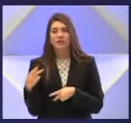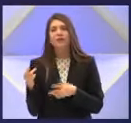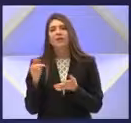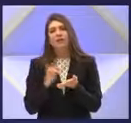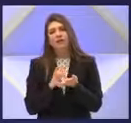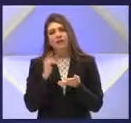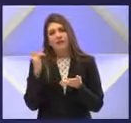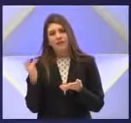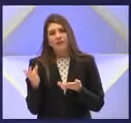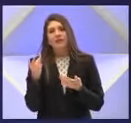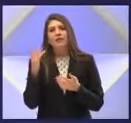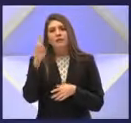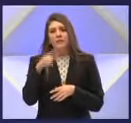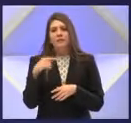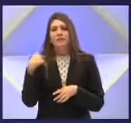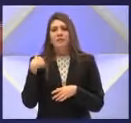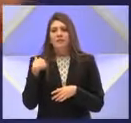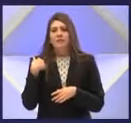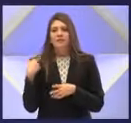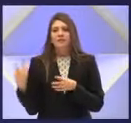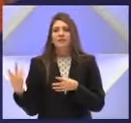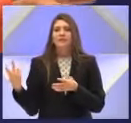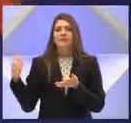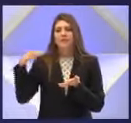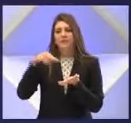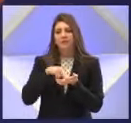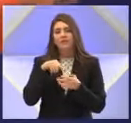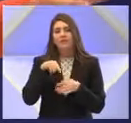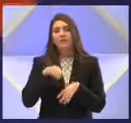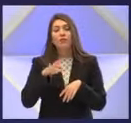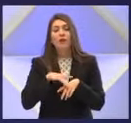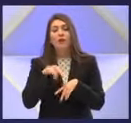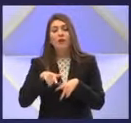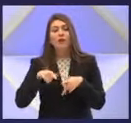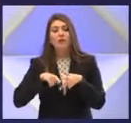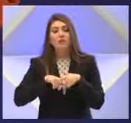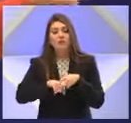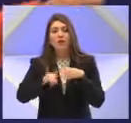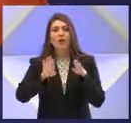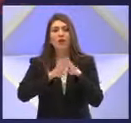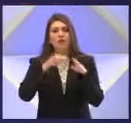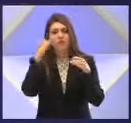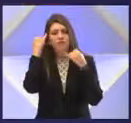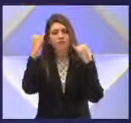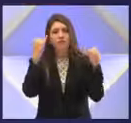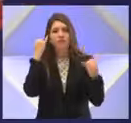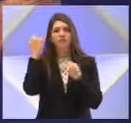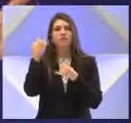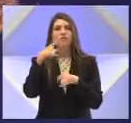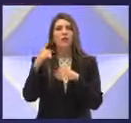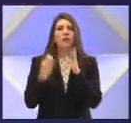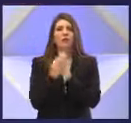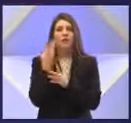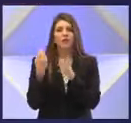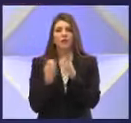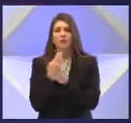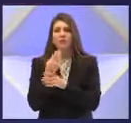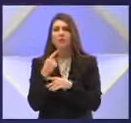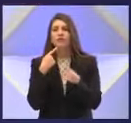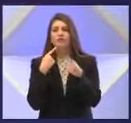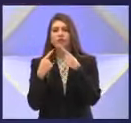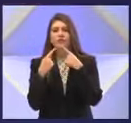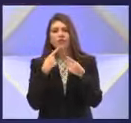haberme incluido aquí porque aquí nacen las ideas la innovación del análisis crítico y que después muy